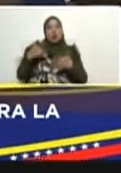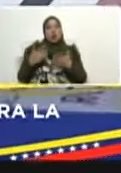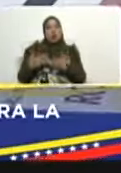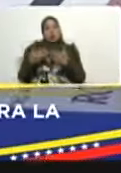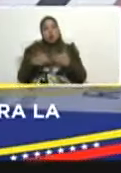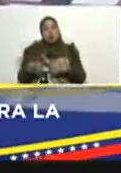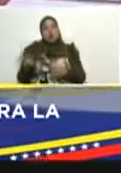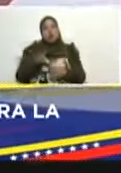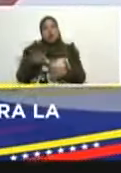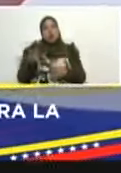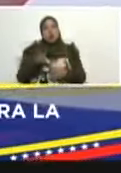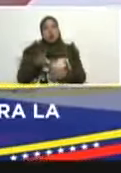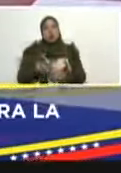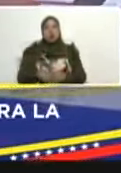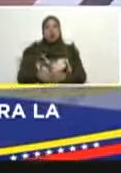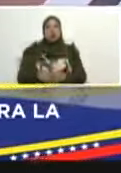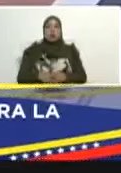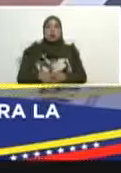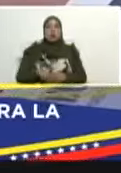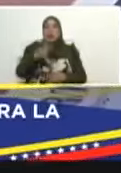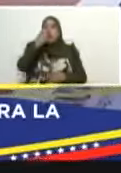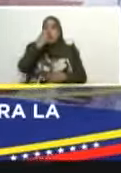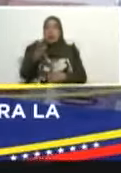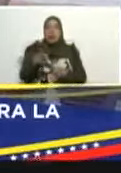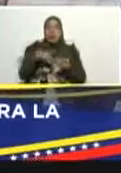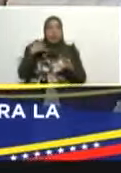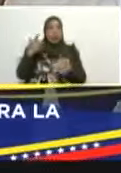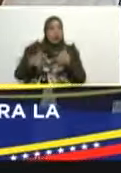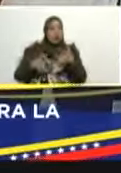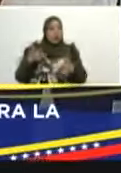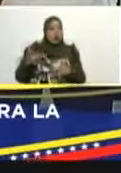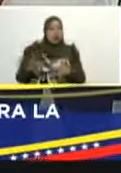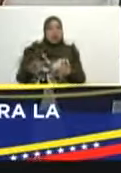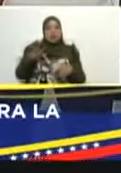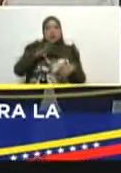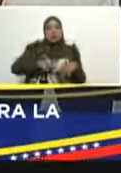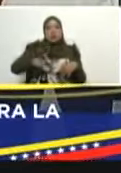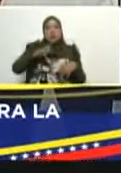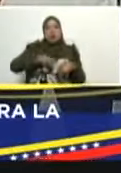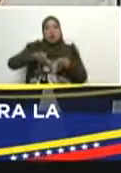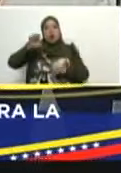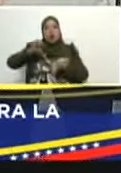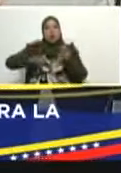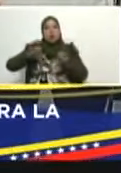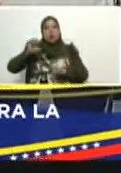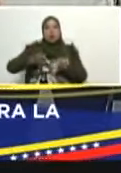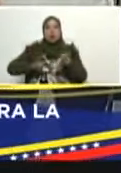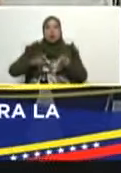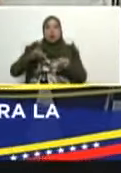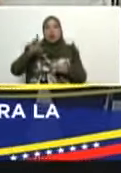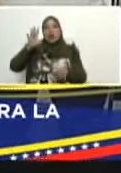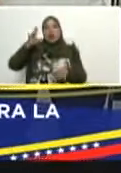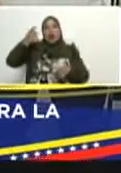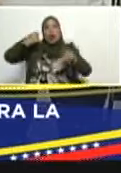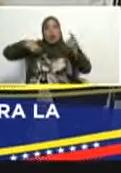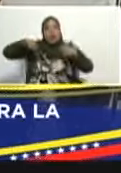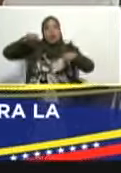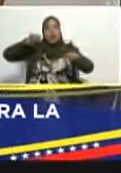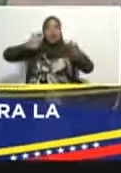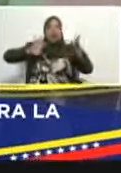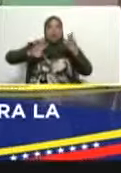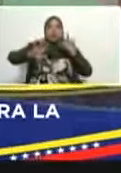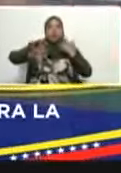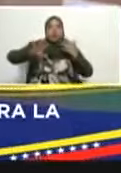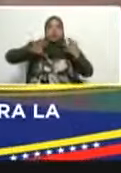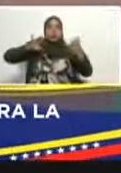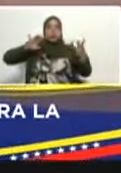venezolanos. Invitamos a todos los estudiantes que les apasiona la robótica a la Feria Estadal de